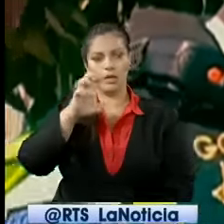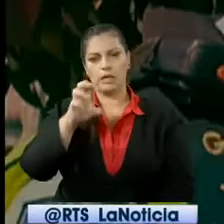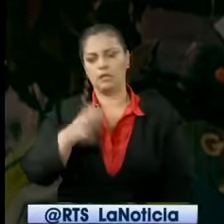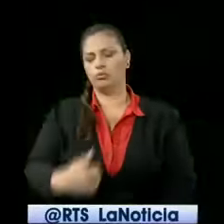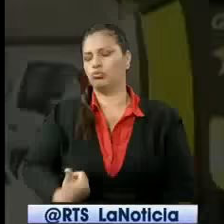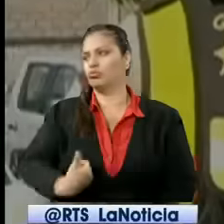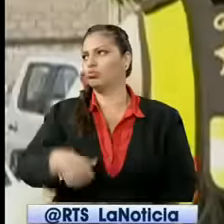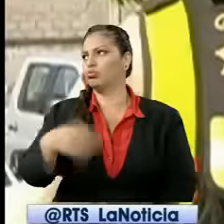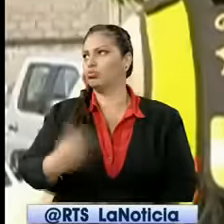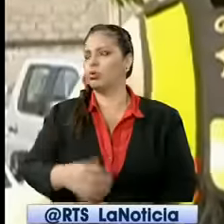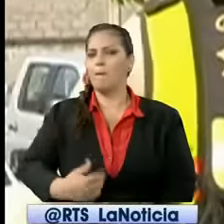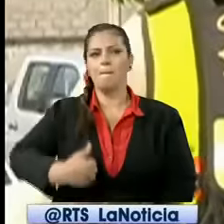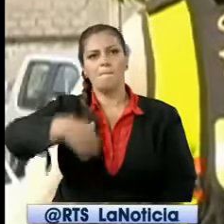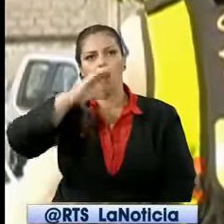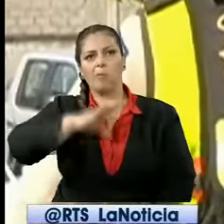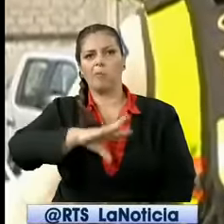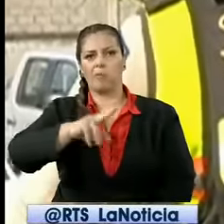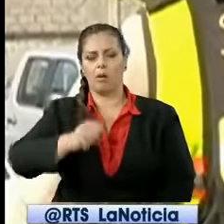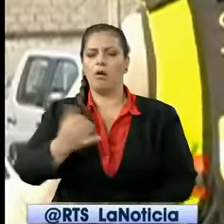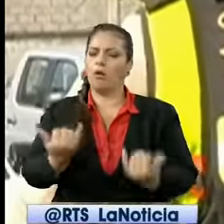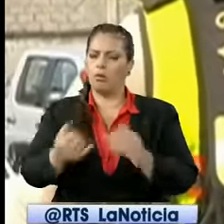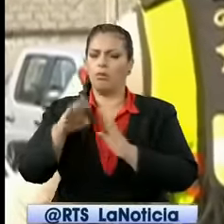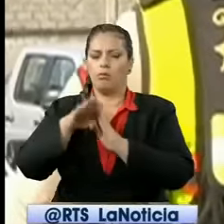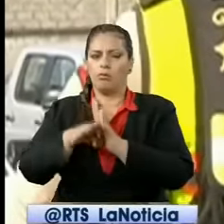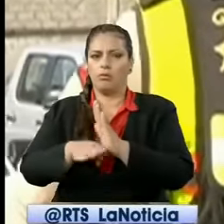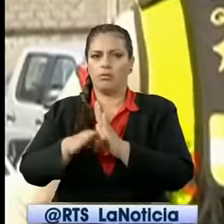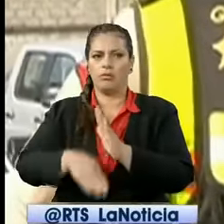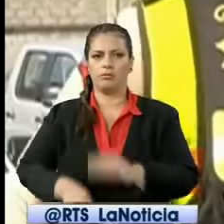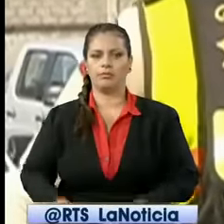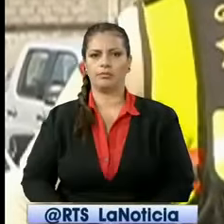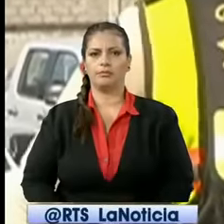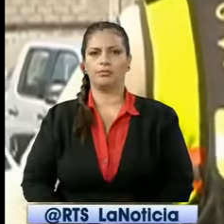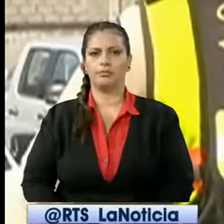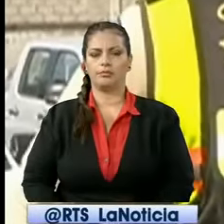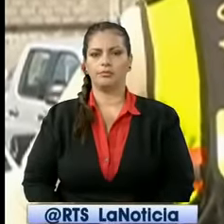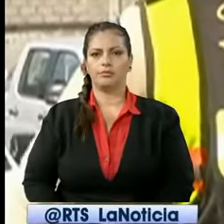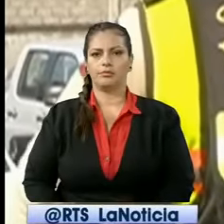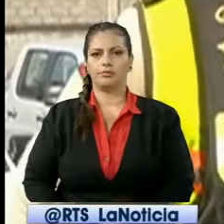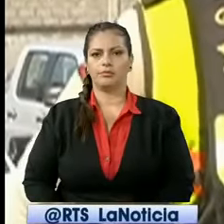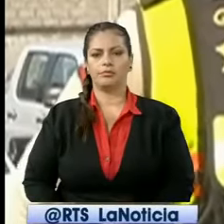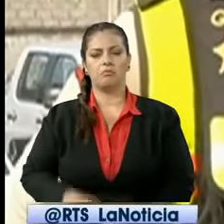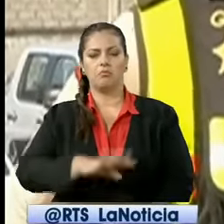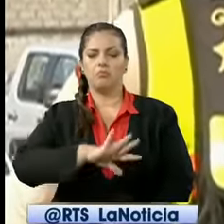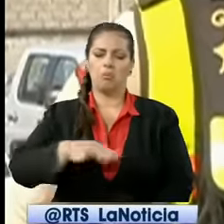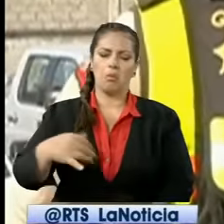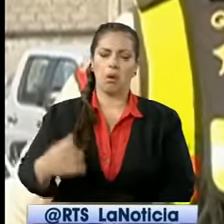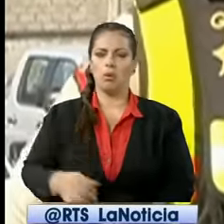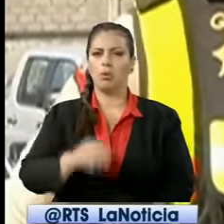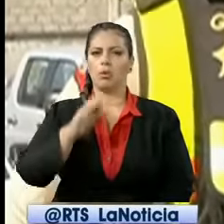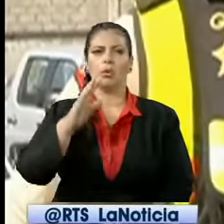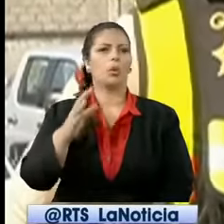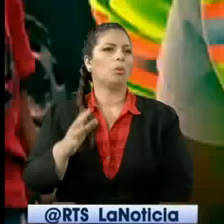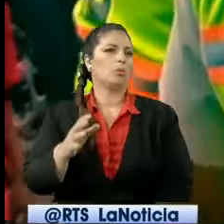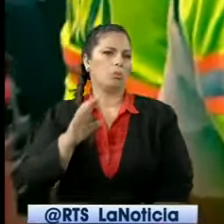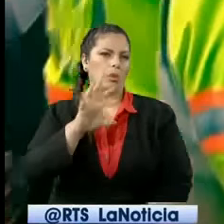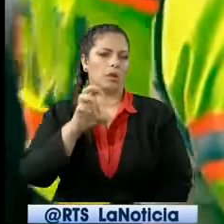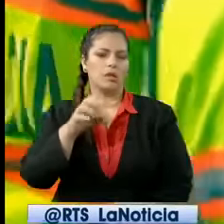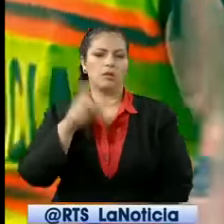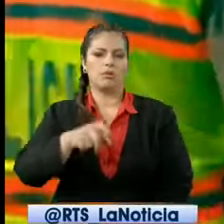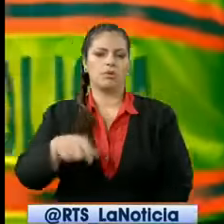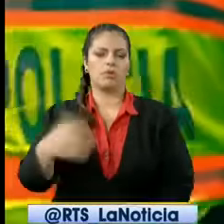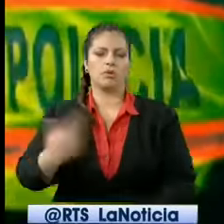disminuido. Un aproximado de todos los delitos, de todos los detenidos, puede haber entre 12 o 15 personas más o menos. Y aunque